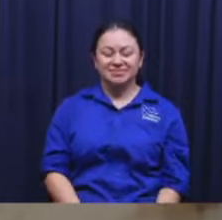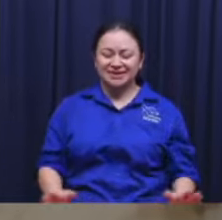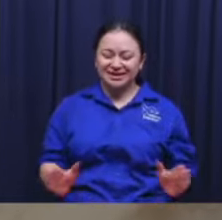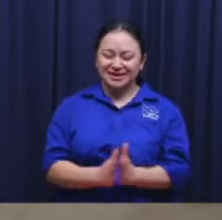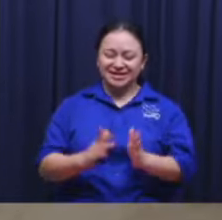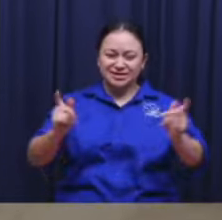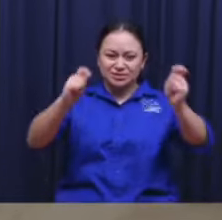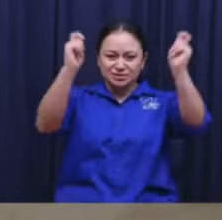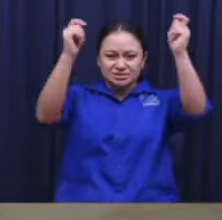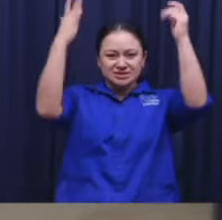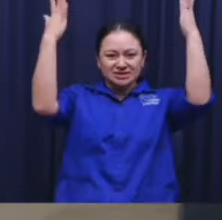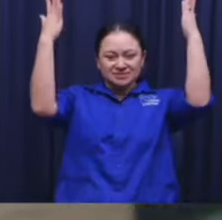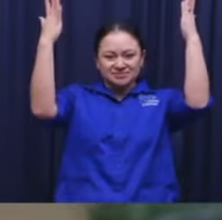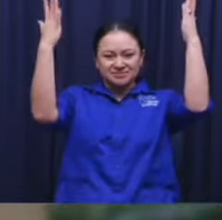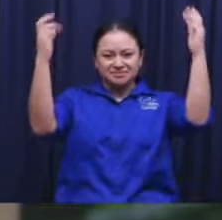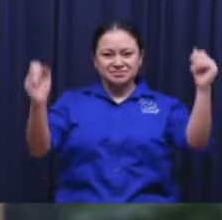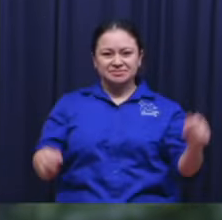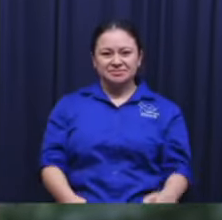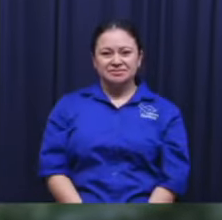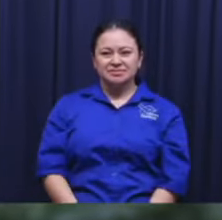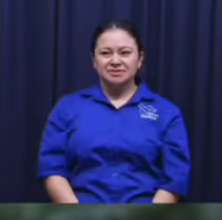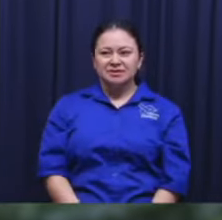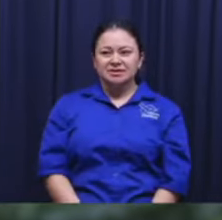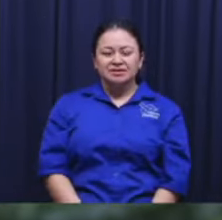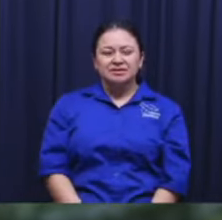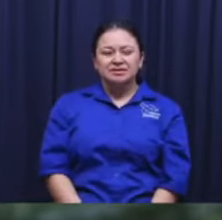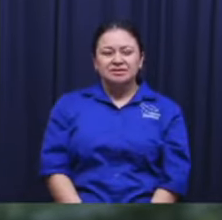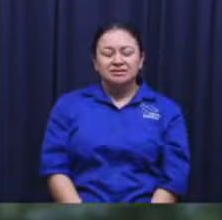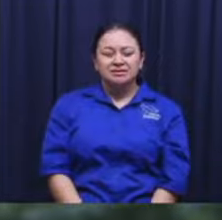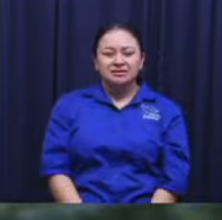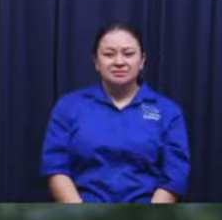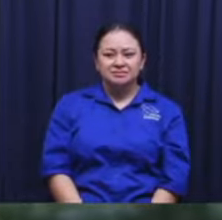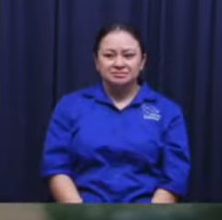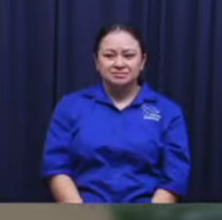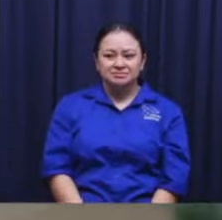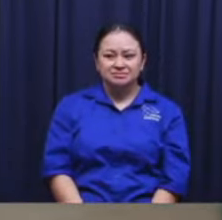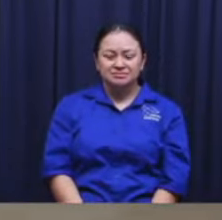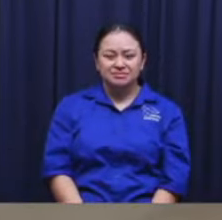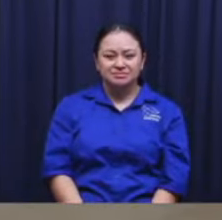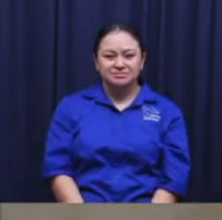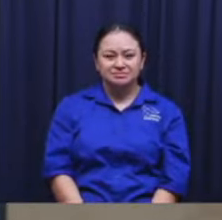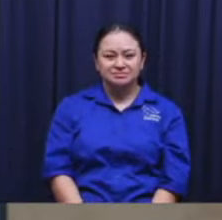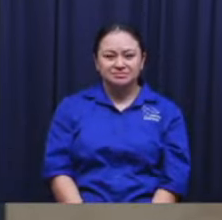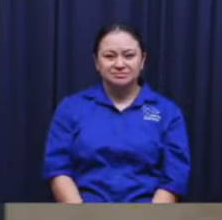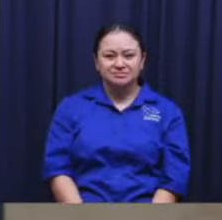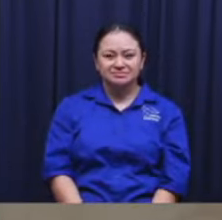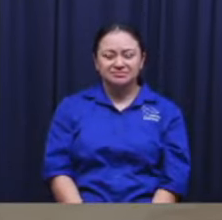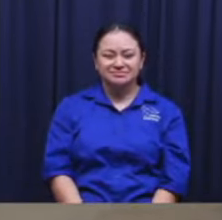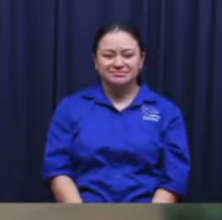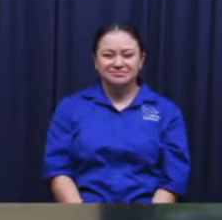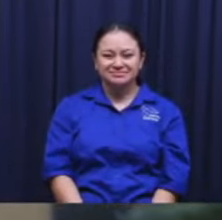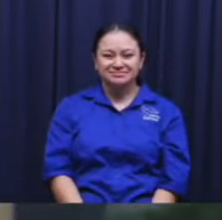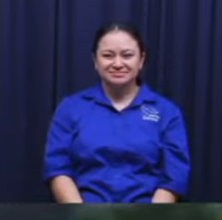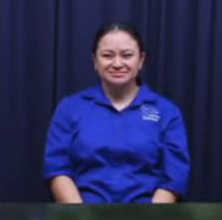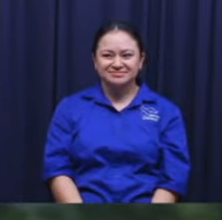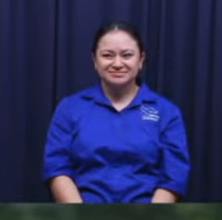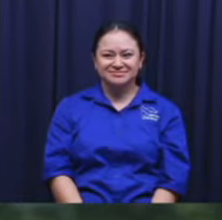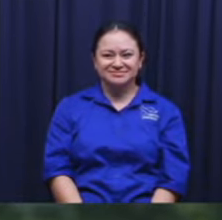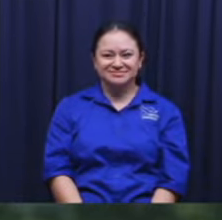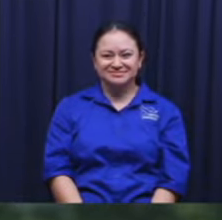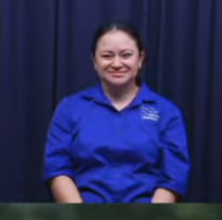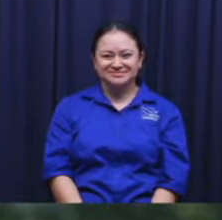Aleluya. Bueno, pero sigamos. Padre Santo, ¿cómo voy? Ah, me faltan unos cuantos minutos todavía, gracias a Dios. Y